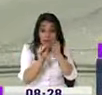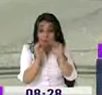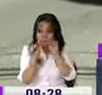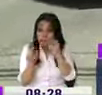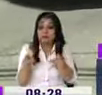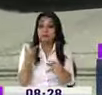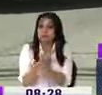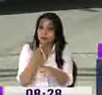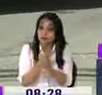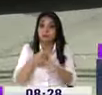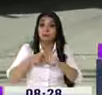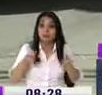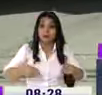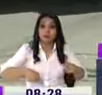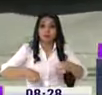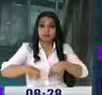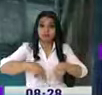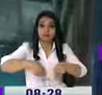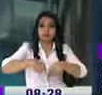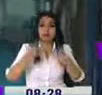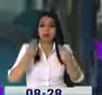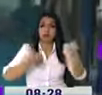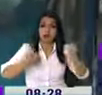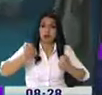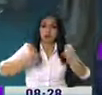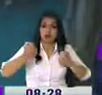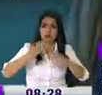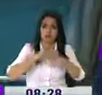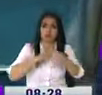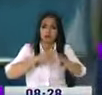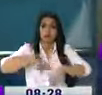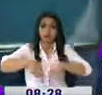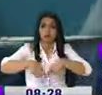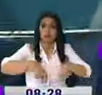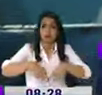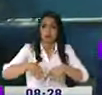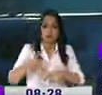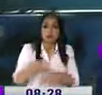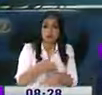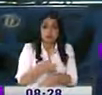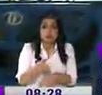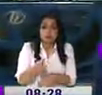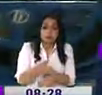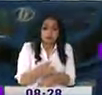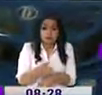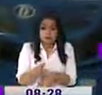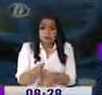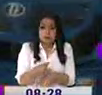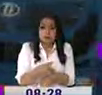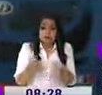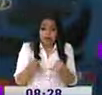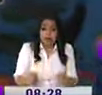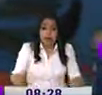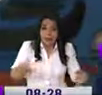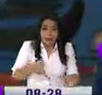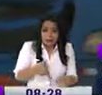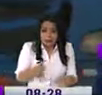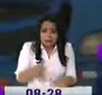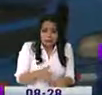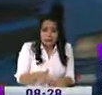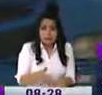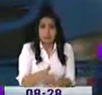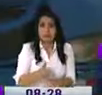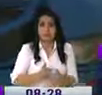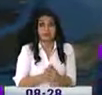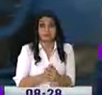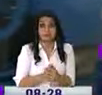Sin embargo, la vía es bastante transitada y los conductores de buses hacen maniobras para no arrastrar el tendido eléctrico. En caso contrario,